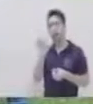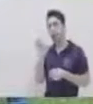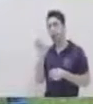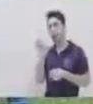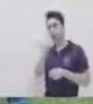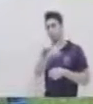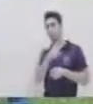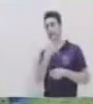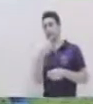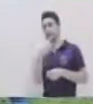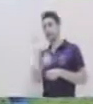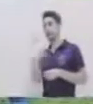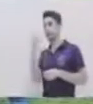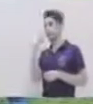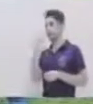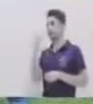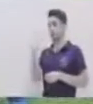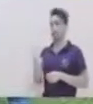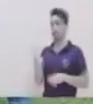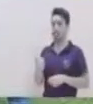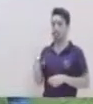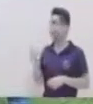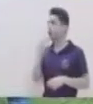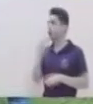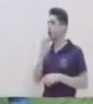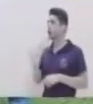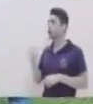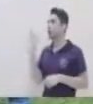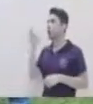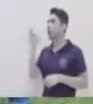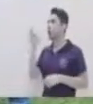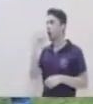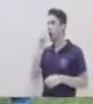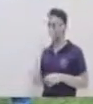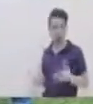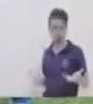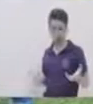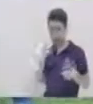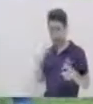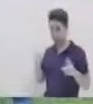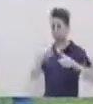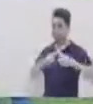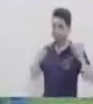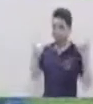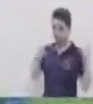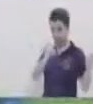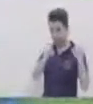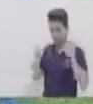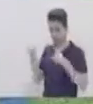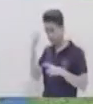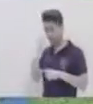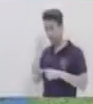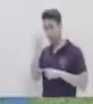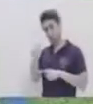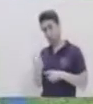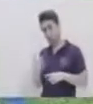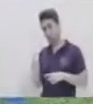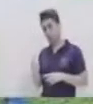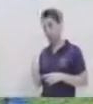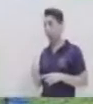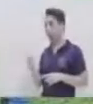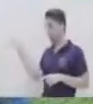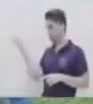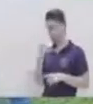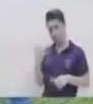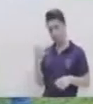está diciendo en singular. No te está preguntando qué es los que hubieron, porque no tendrían. Sí, pues esa diferencia entre plural y singular que puede marcar